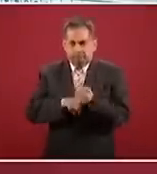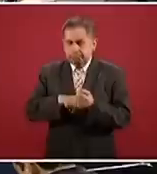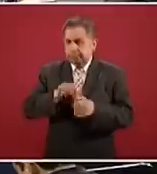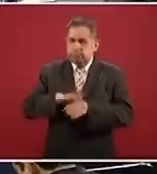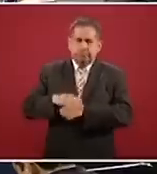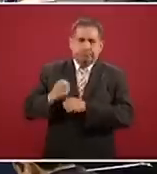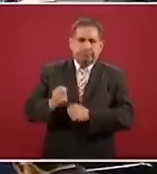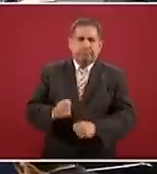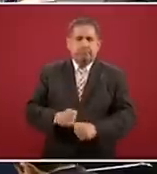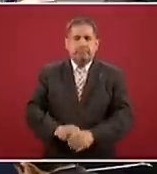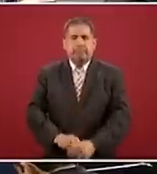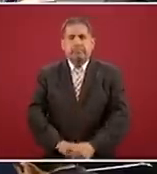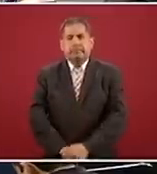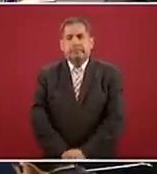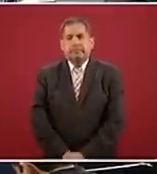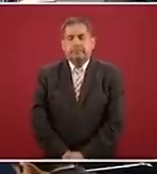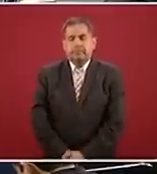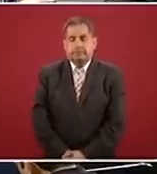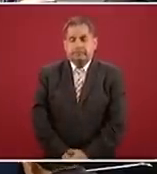comisión.